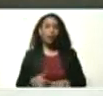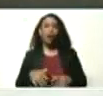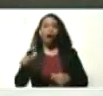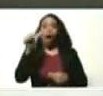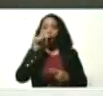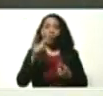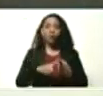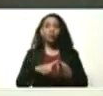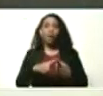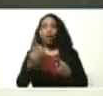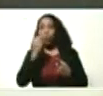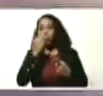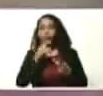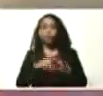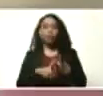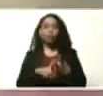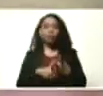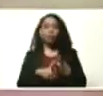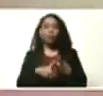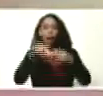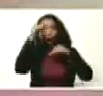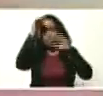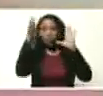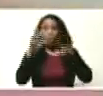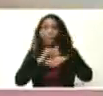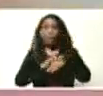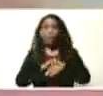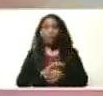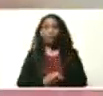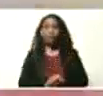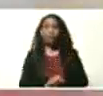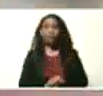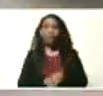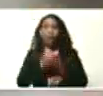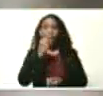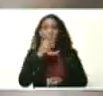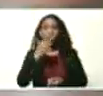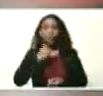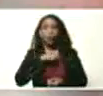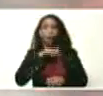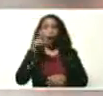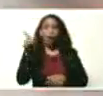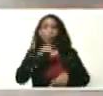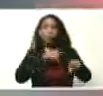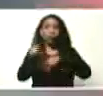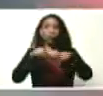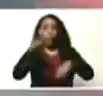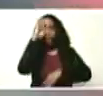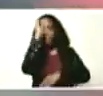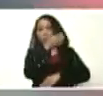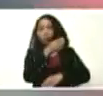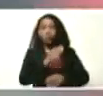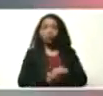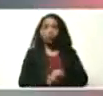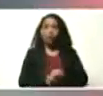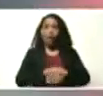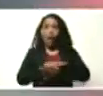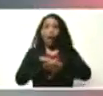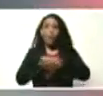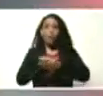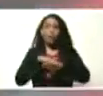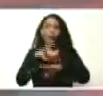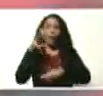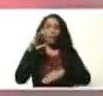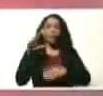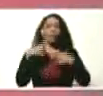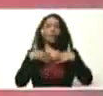agua, alimentos, atención médica. Bueno, estamos ahí coordinando directamente con la ministra Magali,